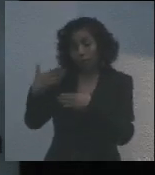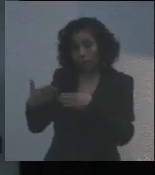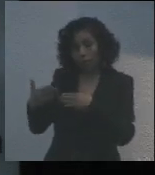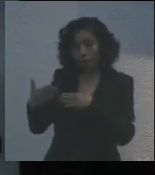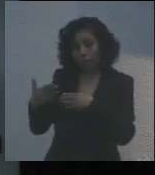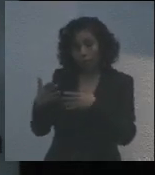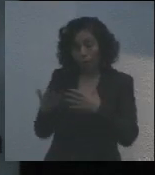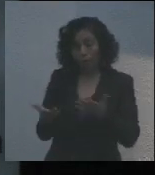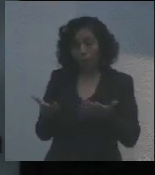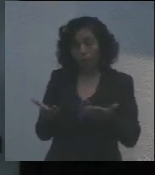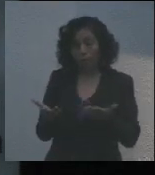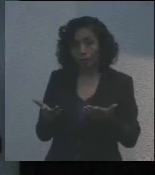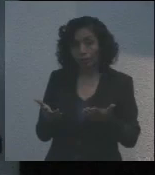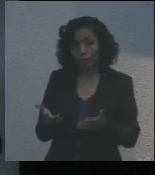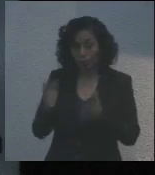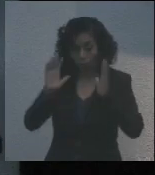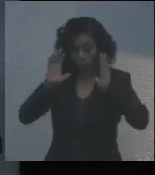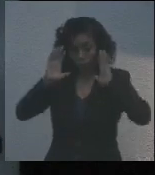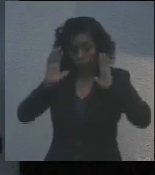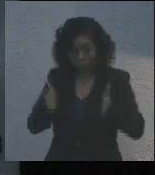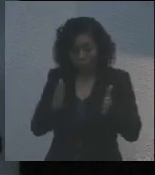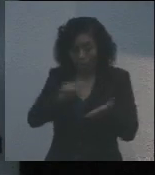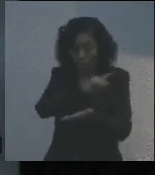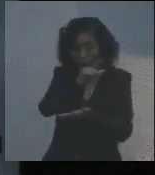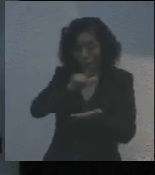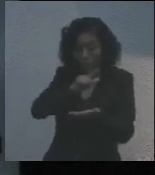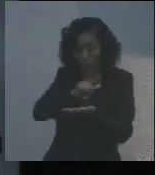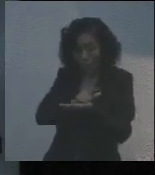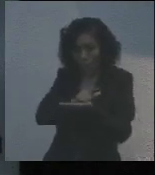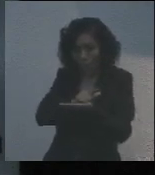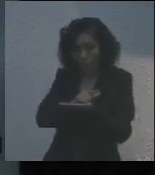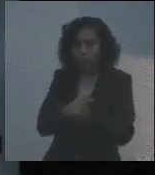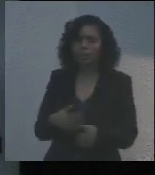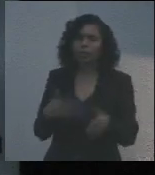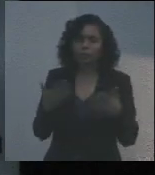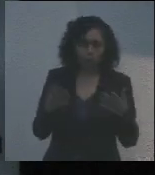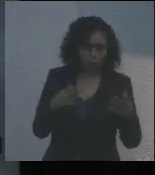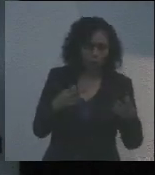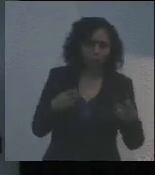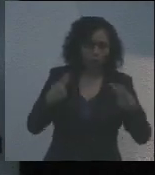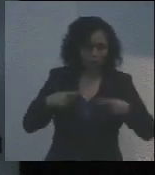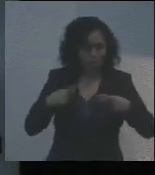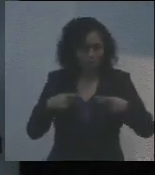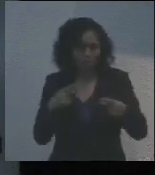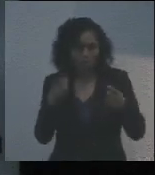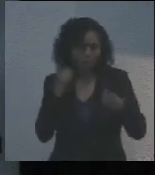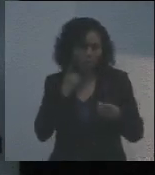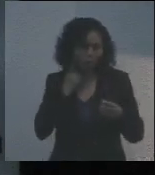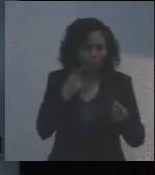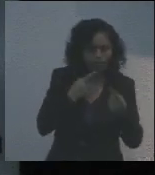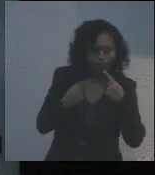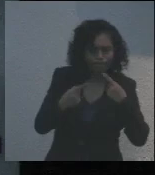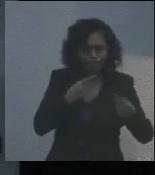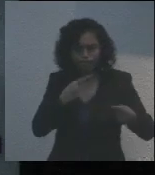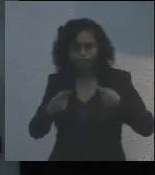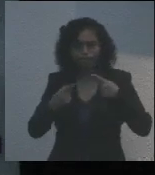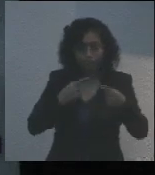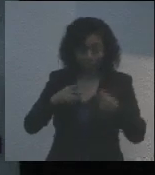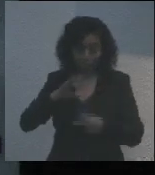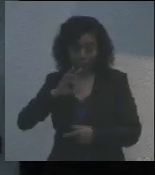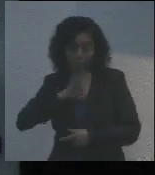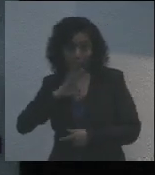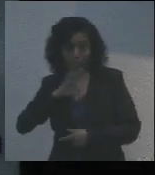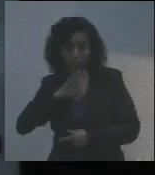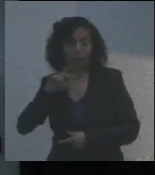la a la entrada entrada de vigor del presente decreto la comisión dictaminadora de la designación de la medalla al